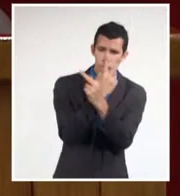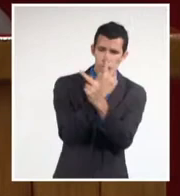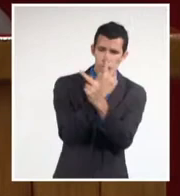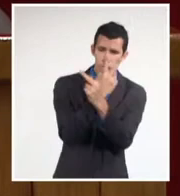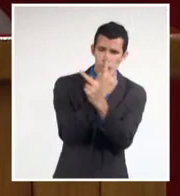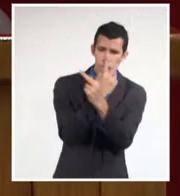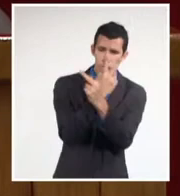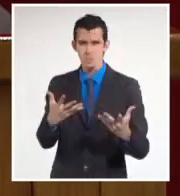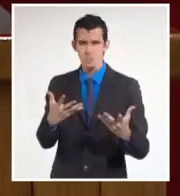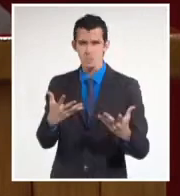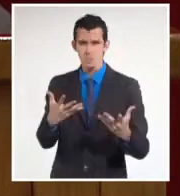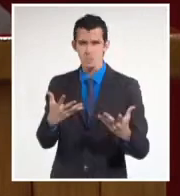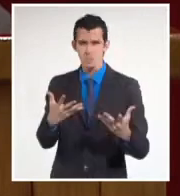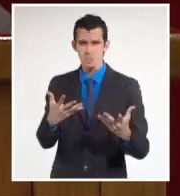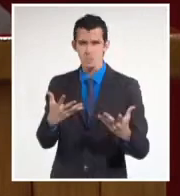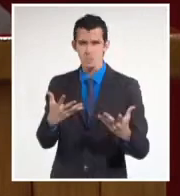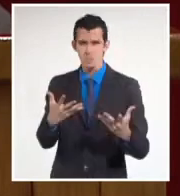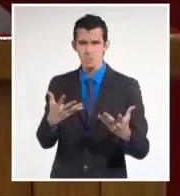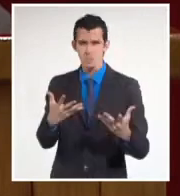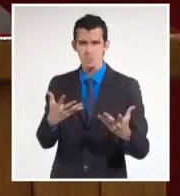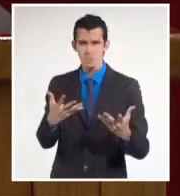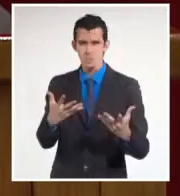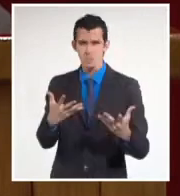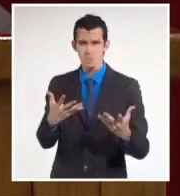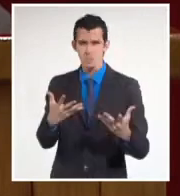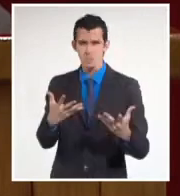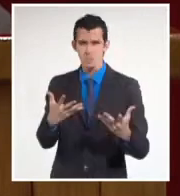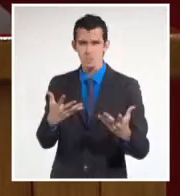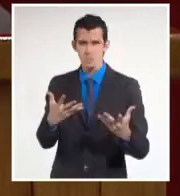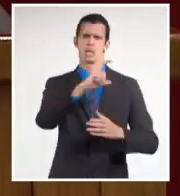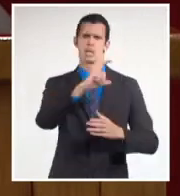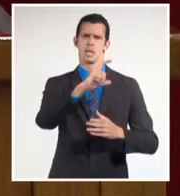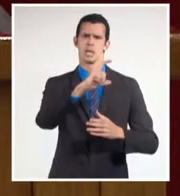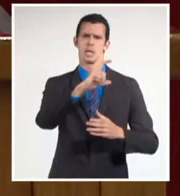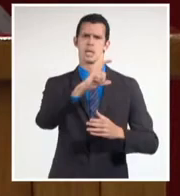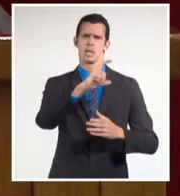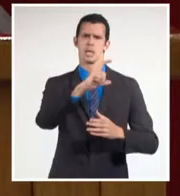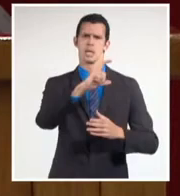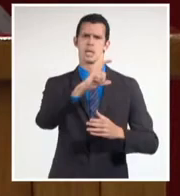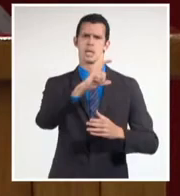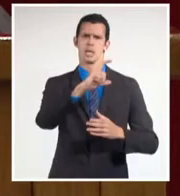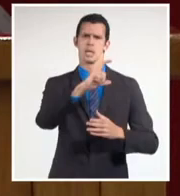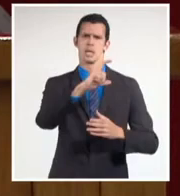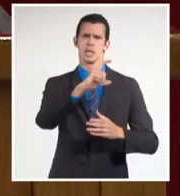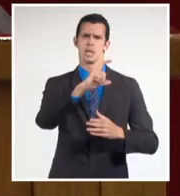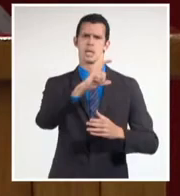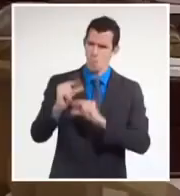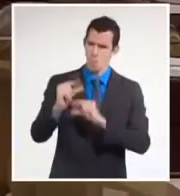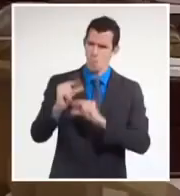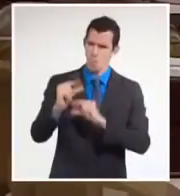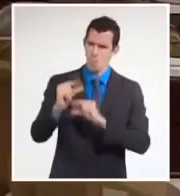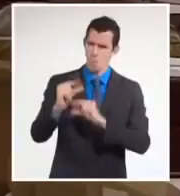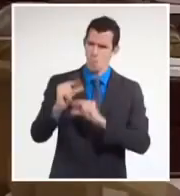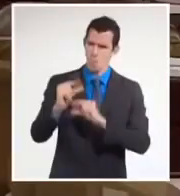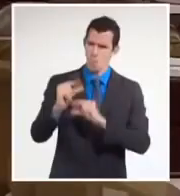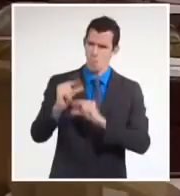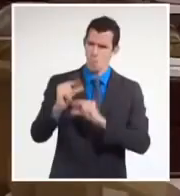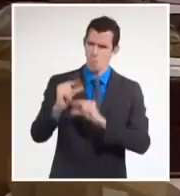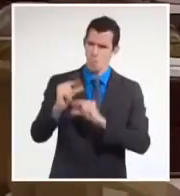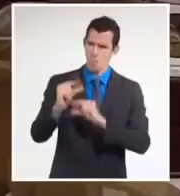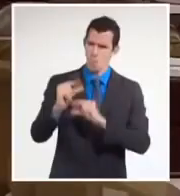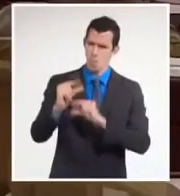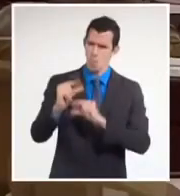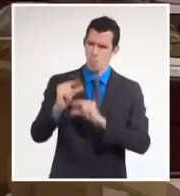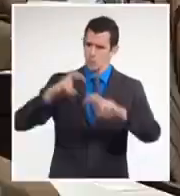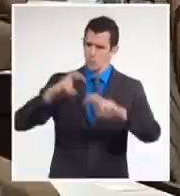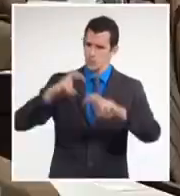comités de defensa de la Revolución y la Federación de Mujeres Cubanas, el trabajo partidista en función de la investigación, la